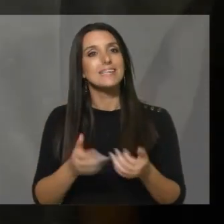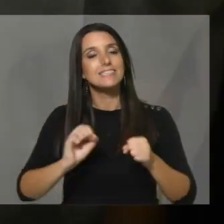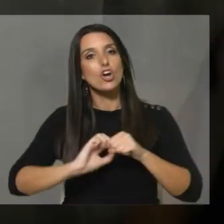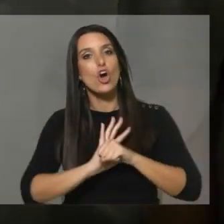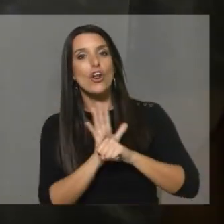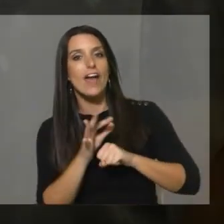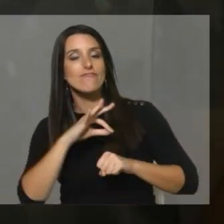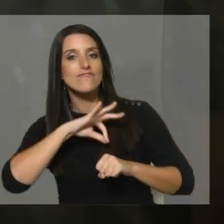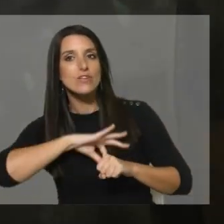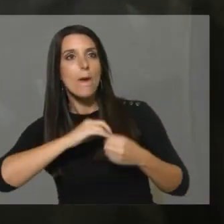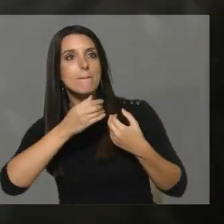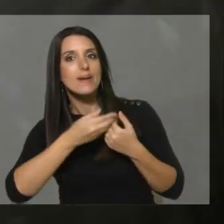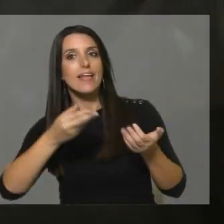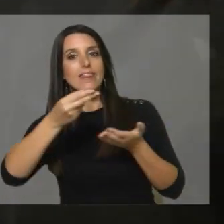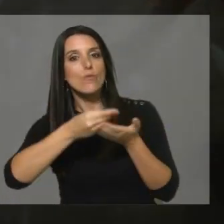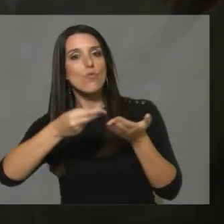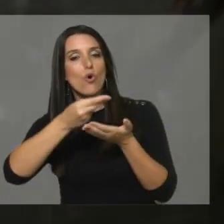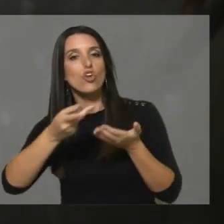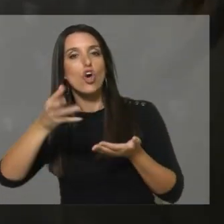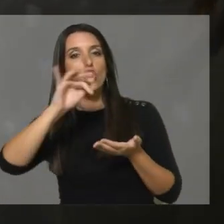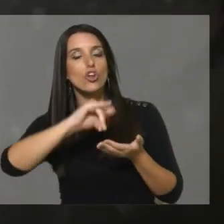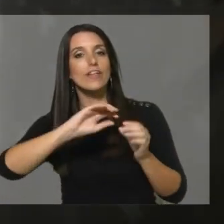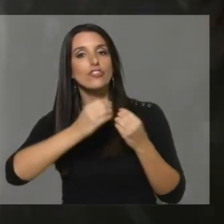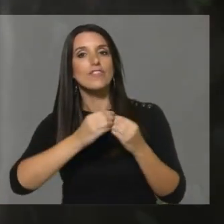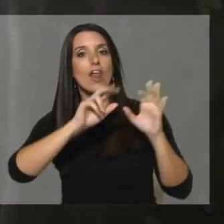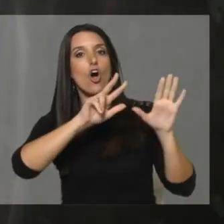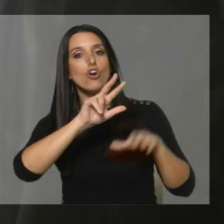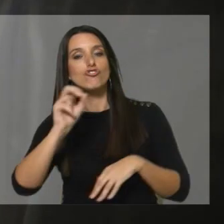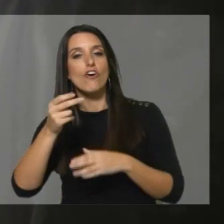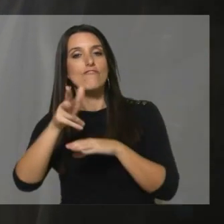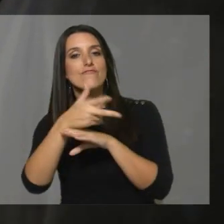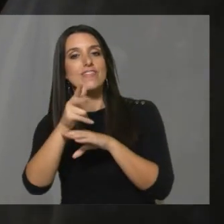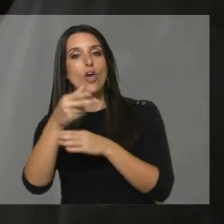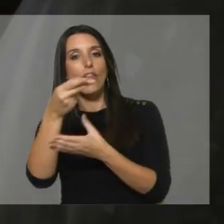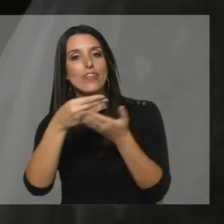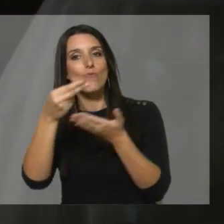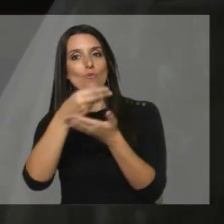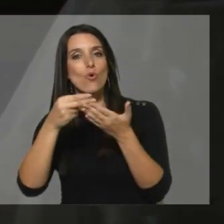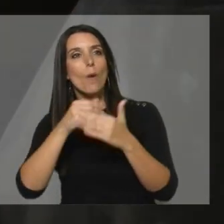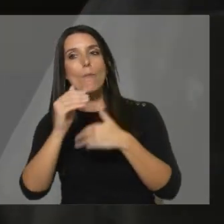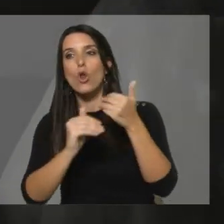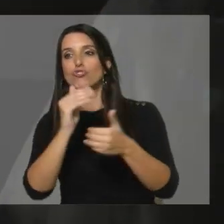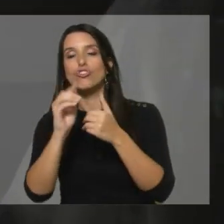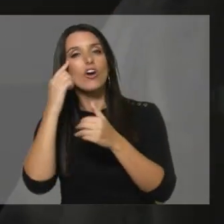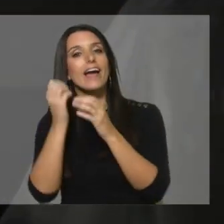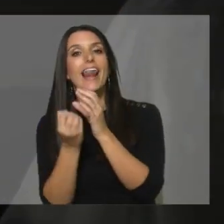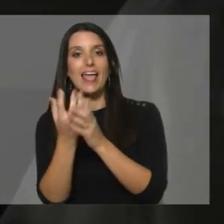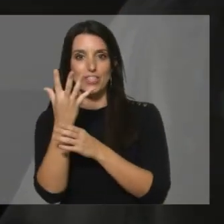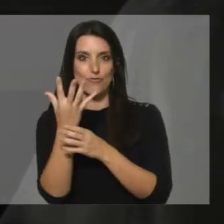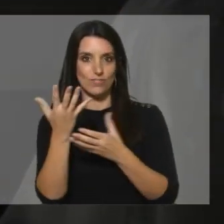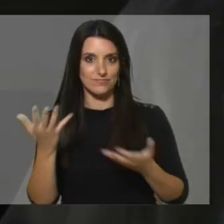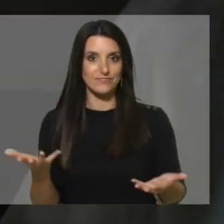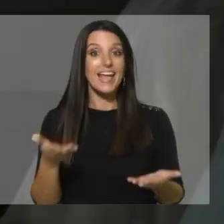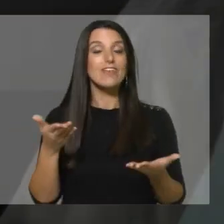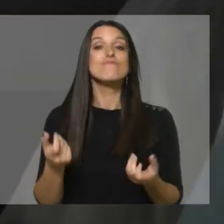pandemia. Un dibujo por día son 800 videos animados del proceso creativo, ¿no? Y